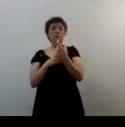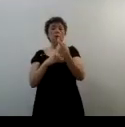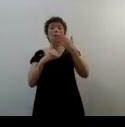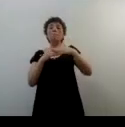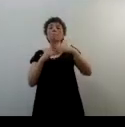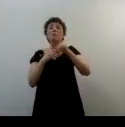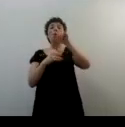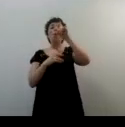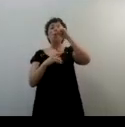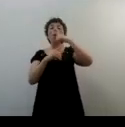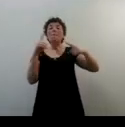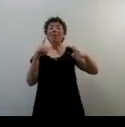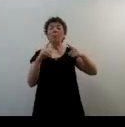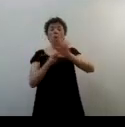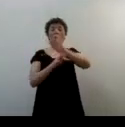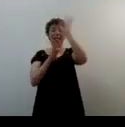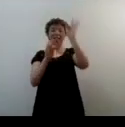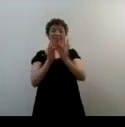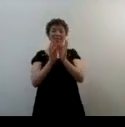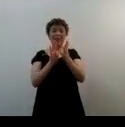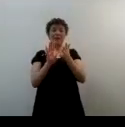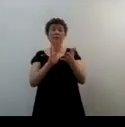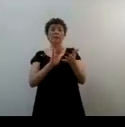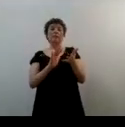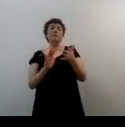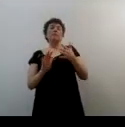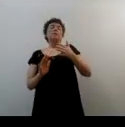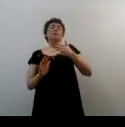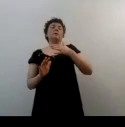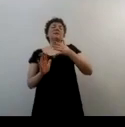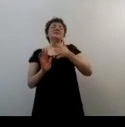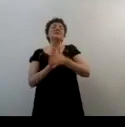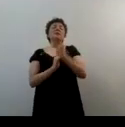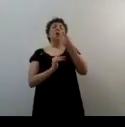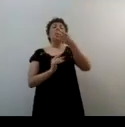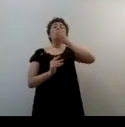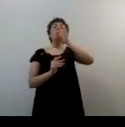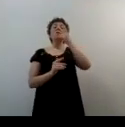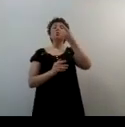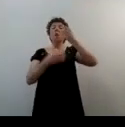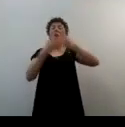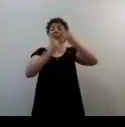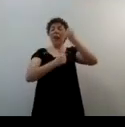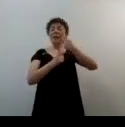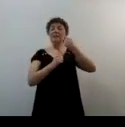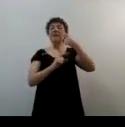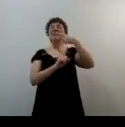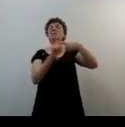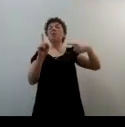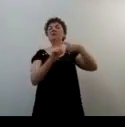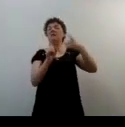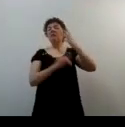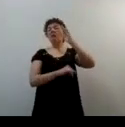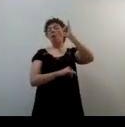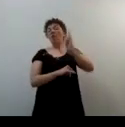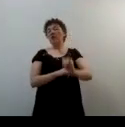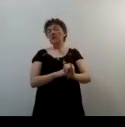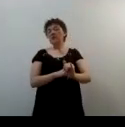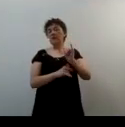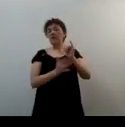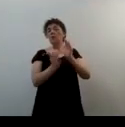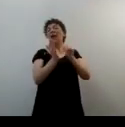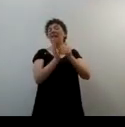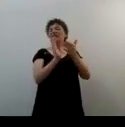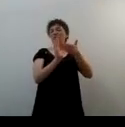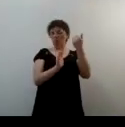al día, que lo traduzco a comida, 1,5 al día es un vaso de leche, semidesnatada, desnatada, que si esa grasa la quitamos mejor,